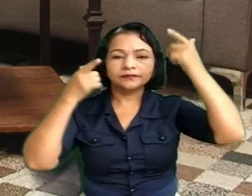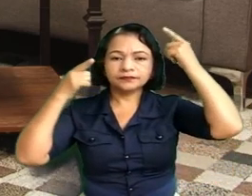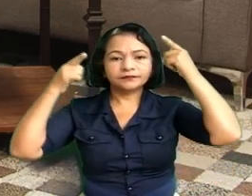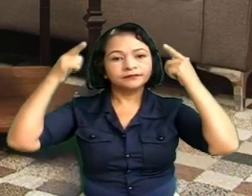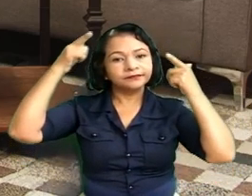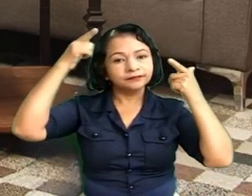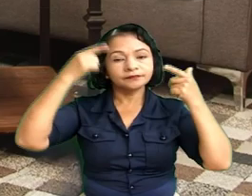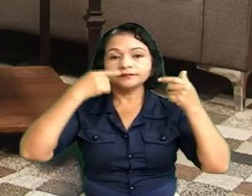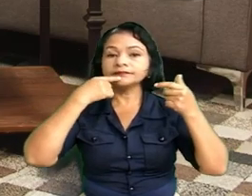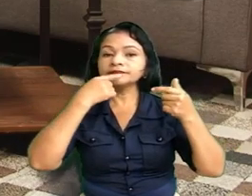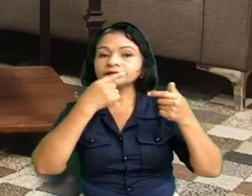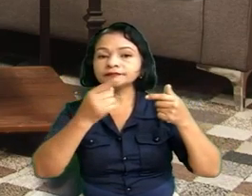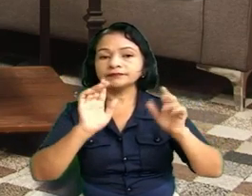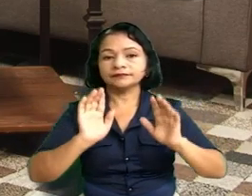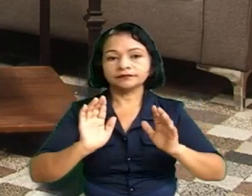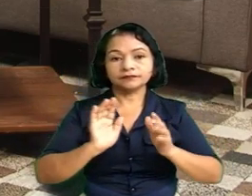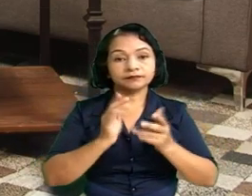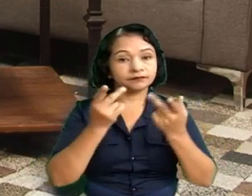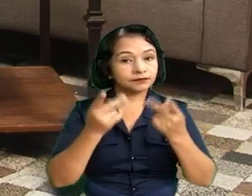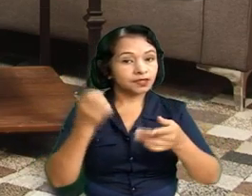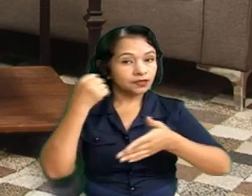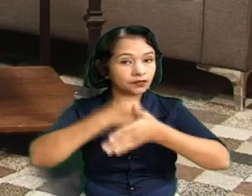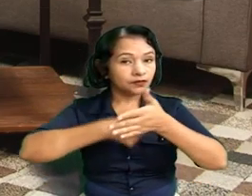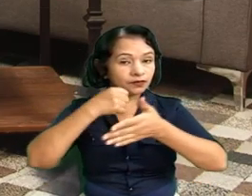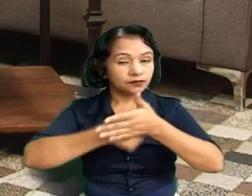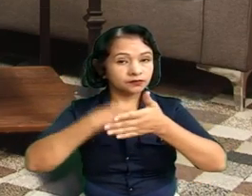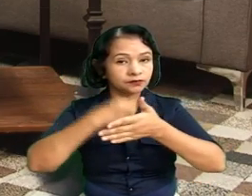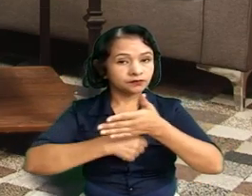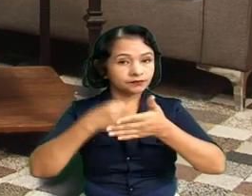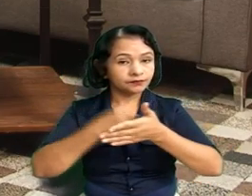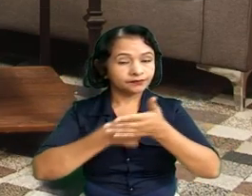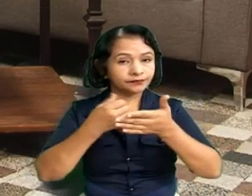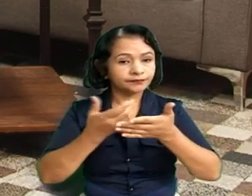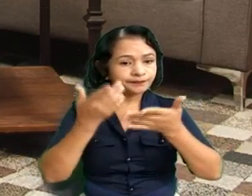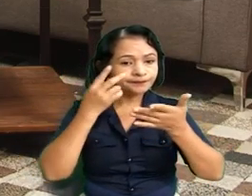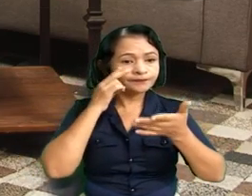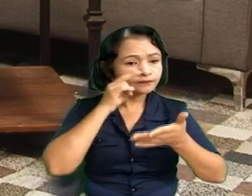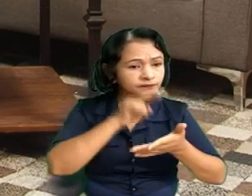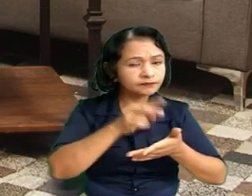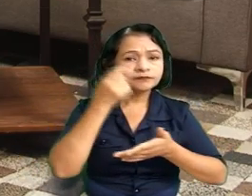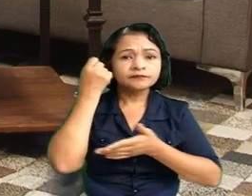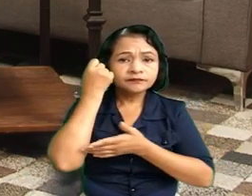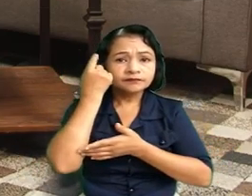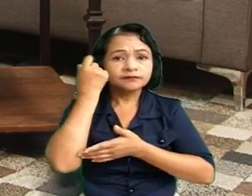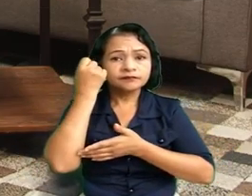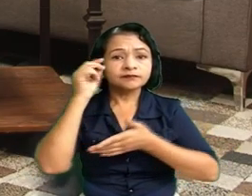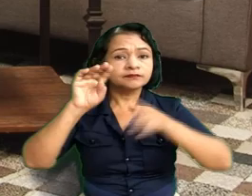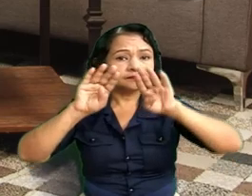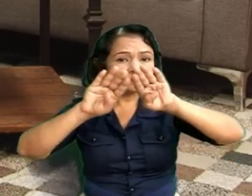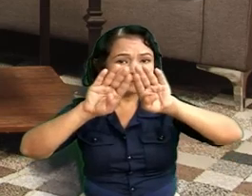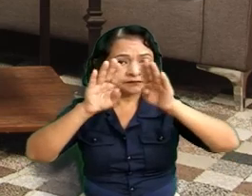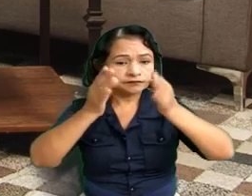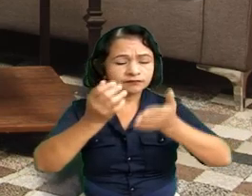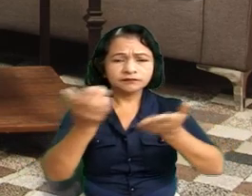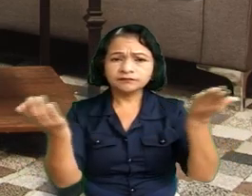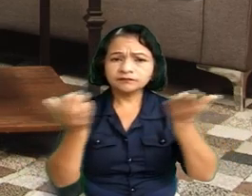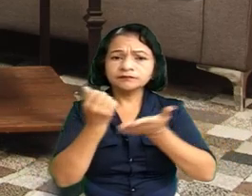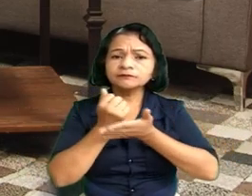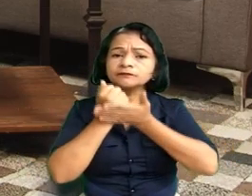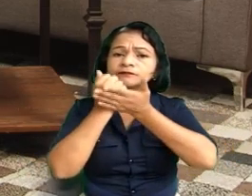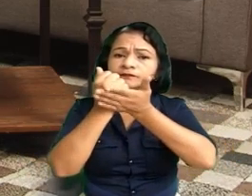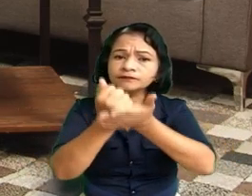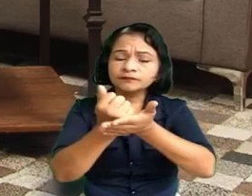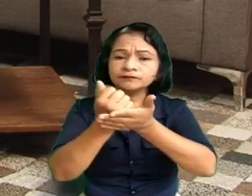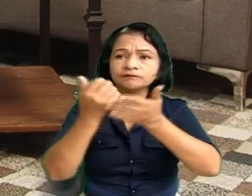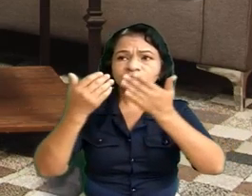Sandino. Sin embargo, a través de la lucha y el proceso de reconstrucción y rescate vamos entendiendo lo que ella significó para precisamente expulsar